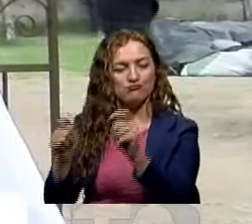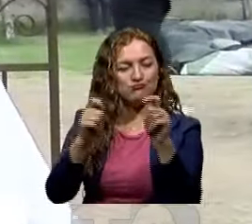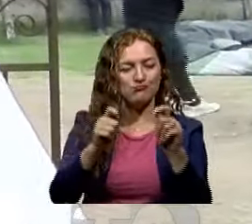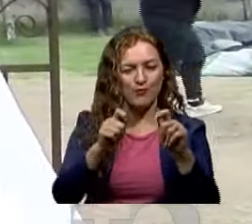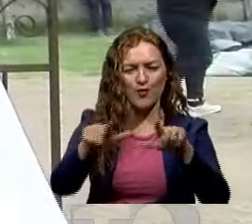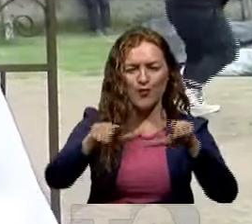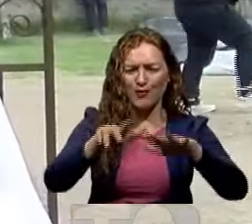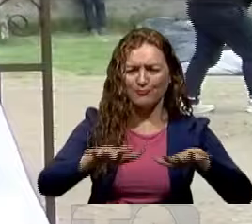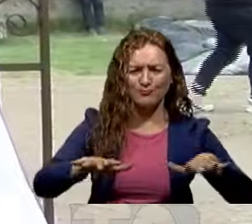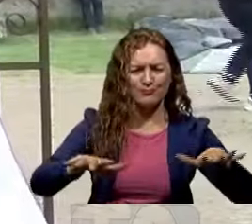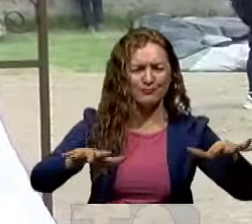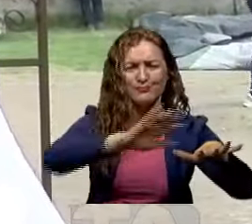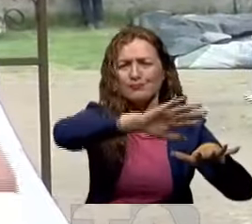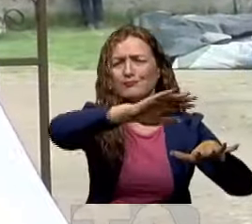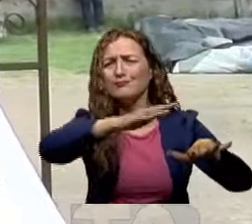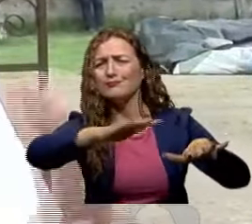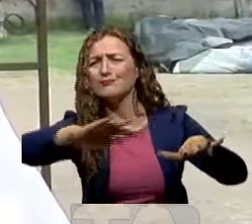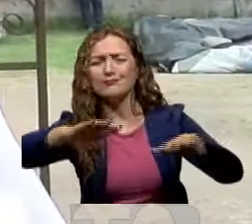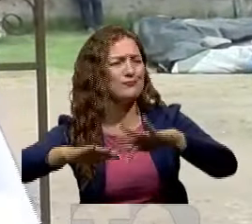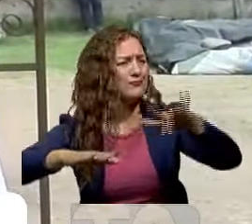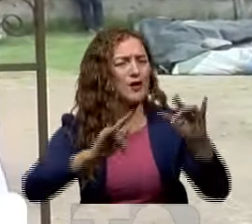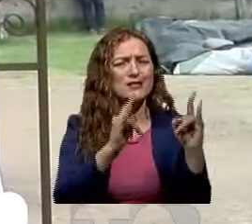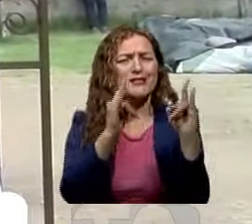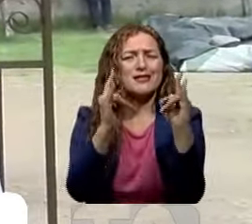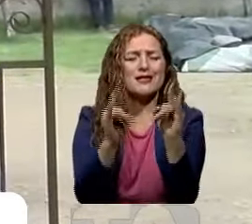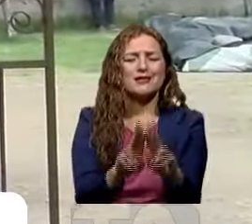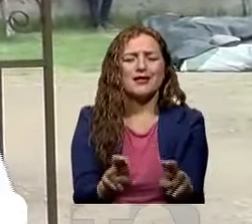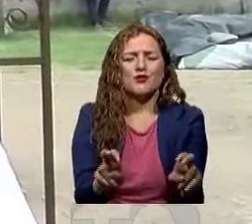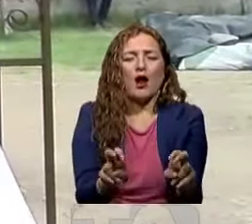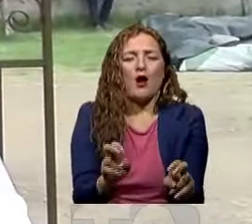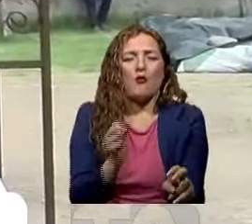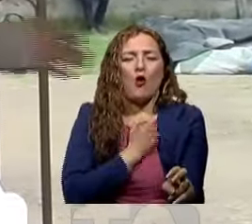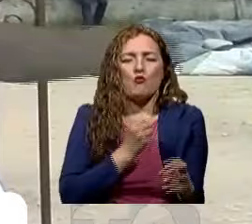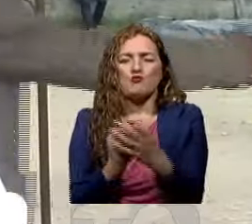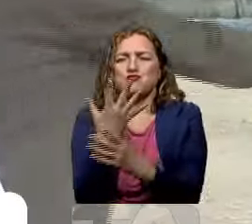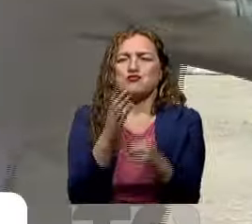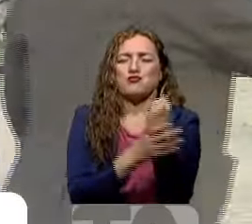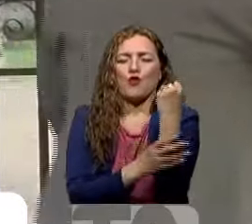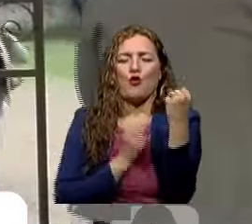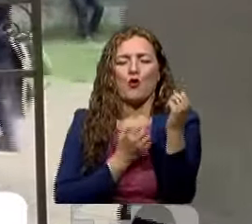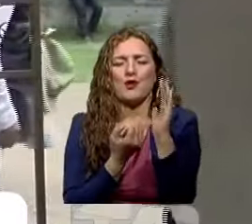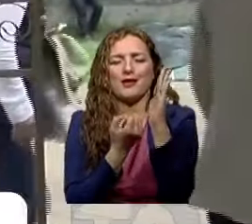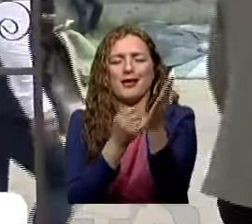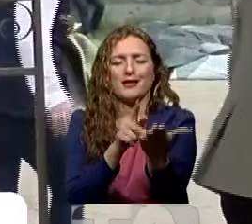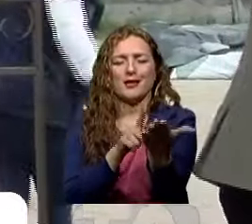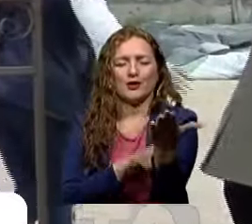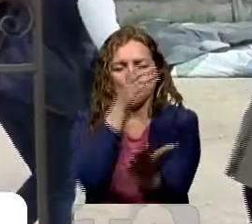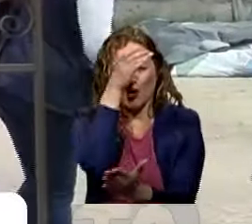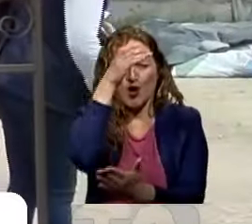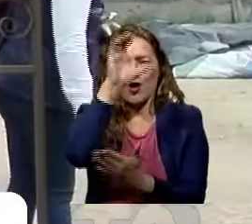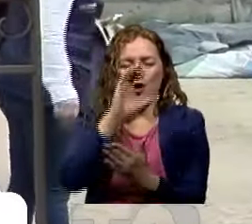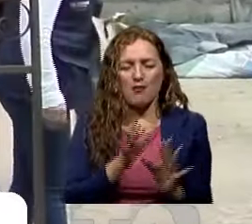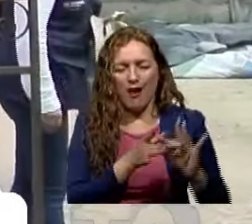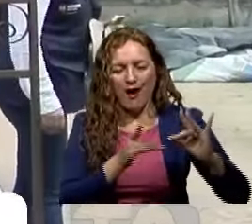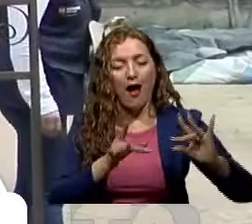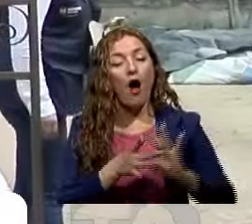donde no solo el paisaje, no solo la riqueza de lo físico, sino también de la tradición, de la cultura, de la leyenda, son